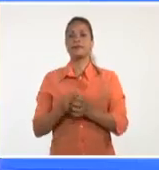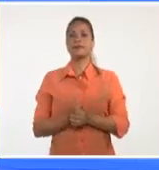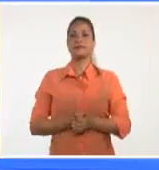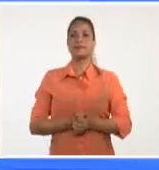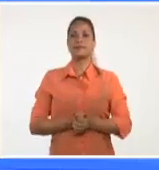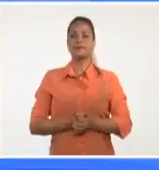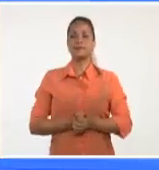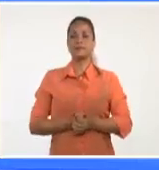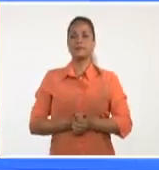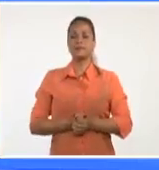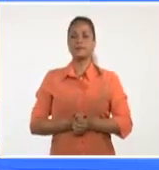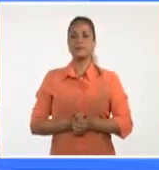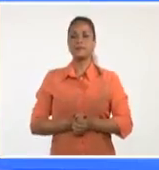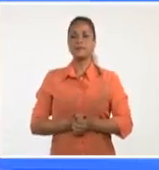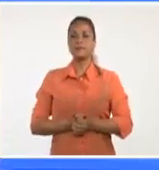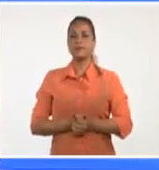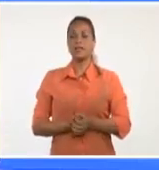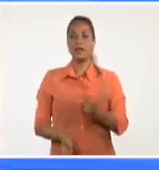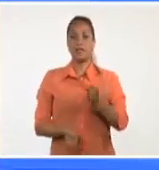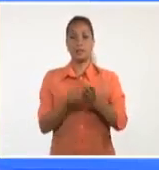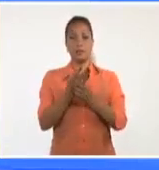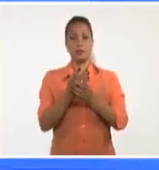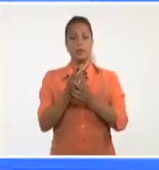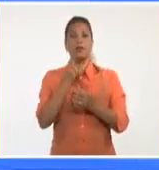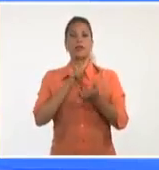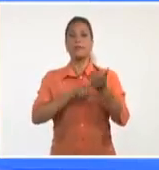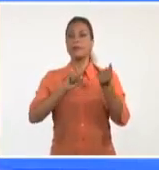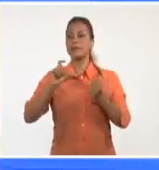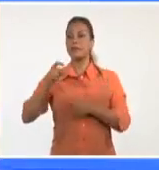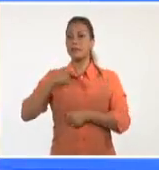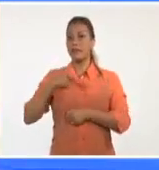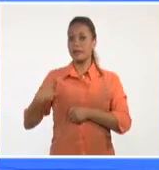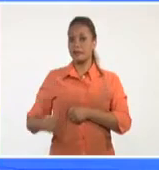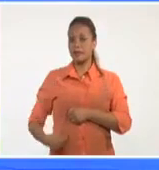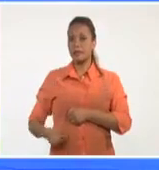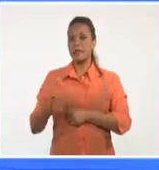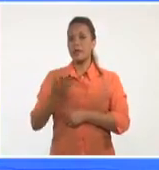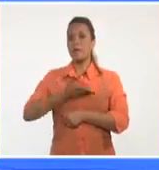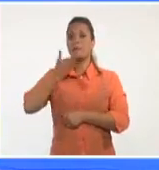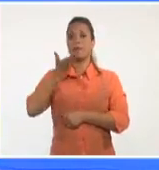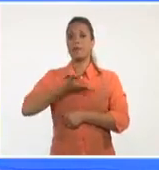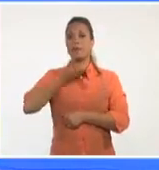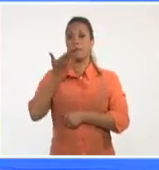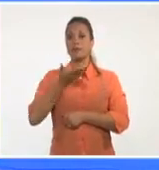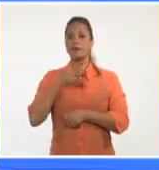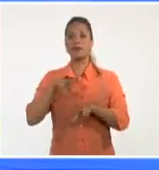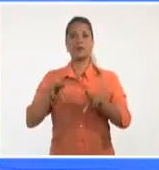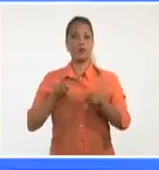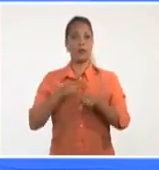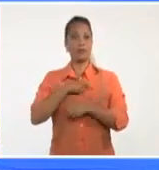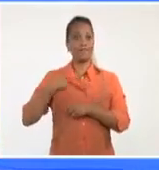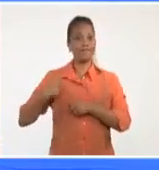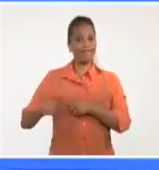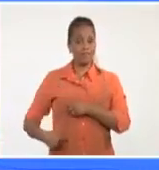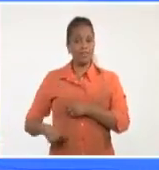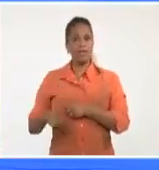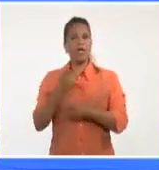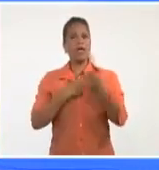China. La Fundación del Partido Comunista de China y la proclamación de la Nueva China